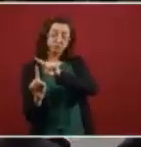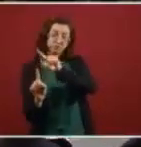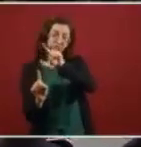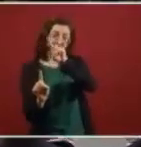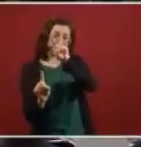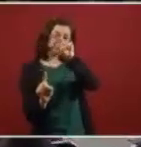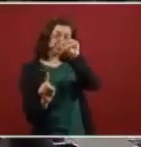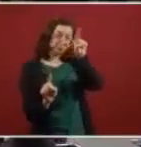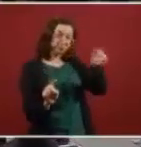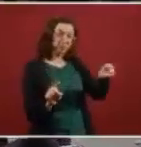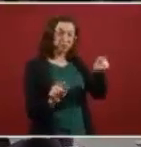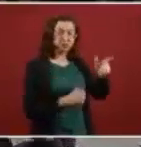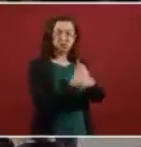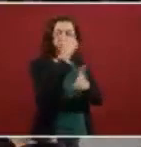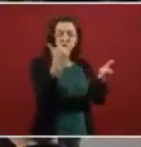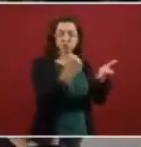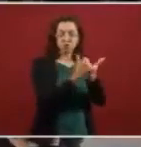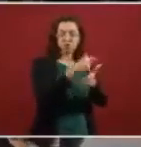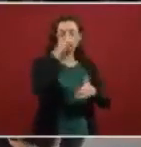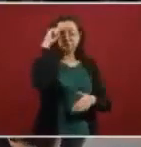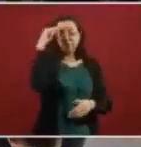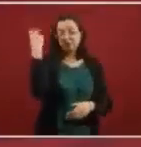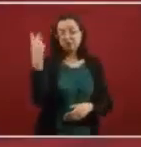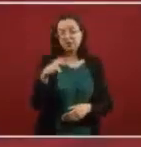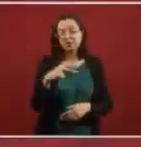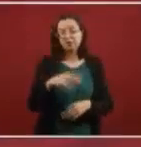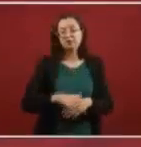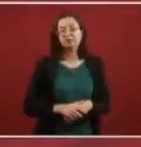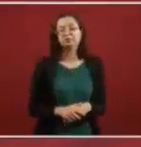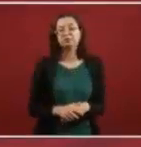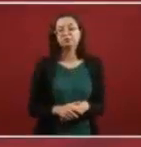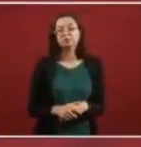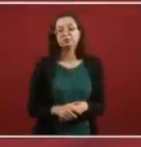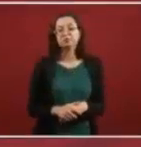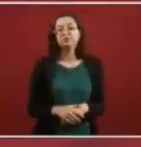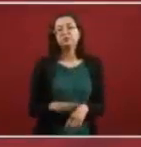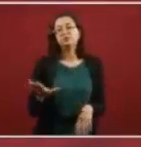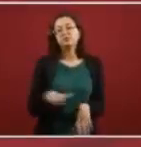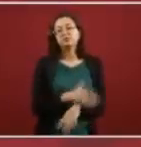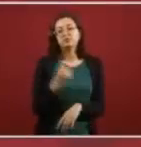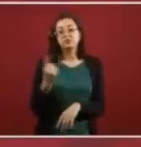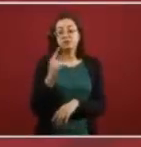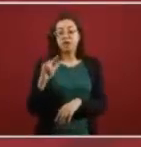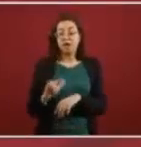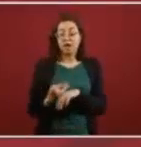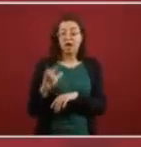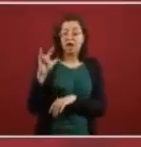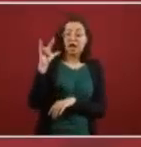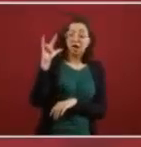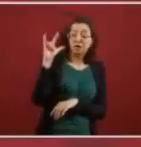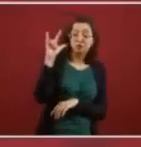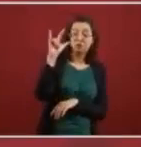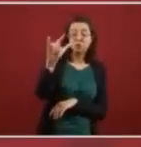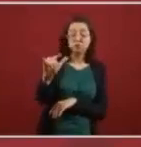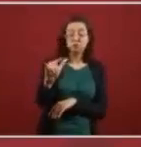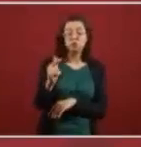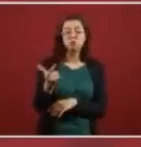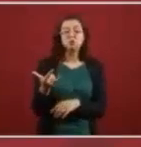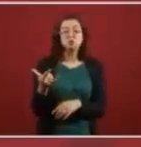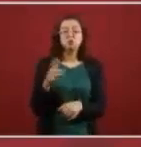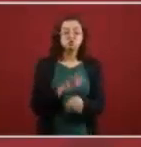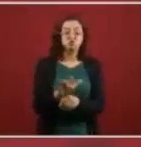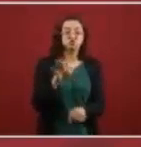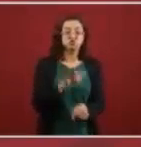seguir hasta la ciudad de méxico porque la autonomía de ese avión son aproximadamente 11 horas de vuelo entonces como teníamos se ha recargado con combustible